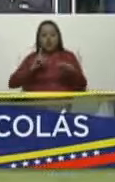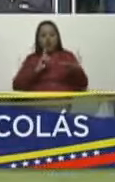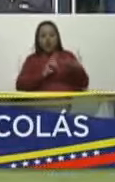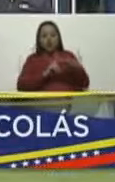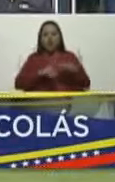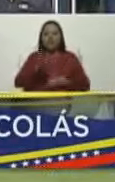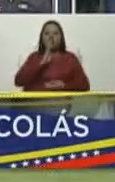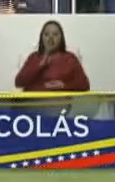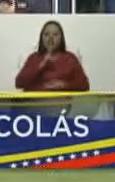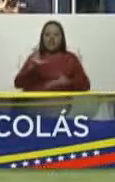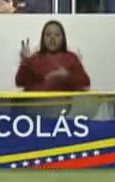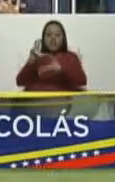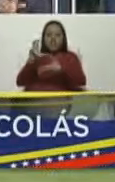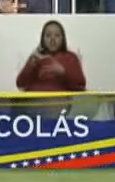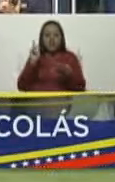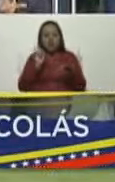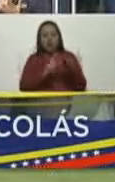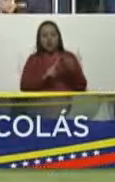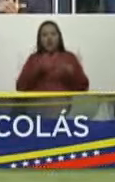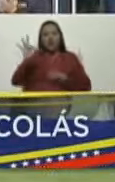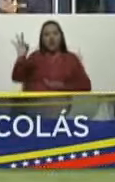Bicentenario y FONAEM.